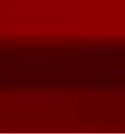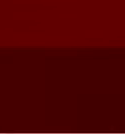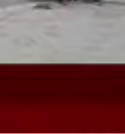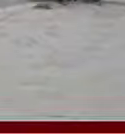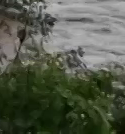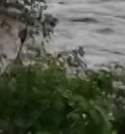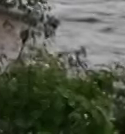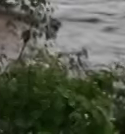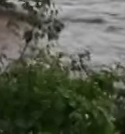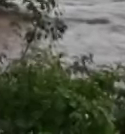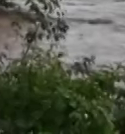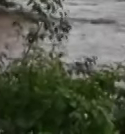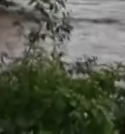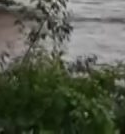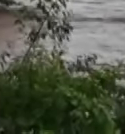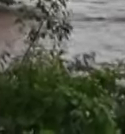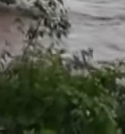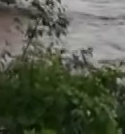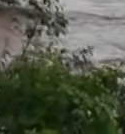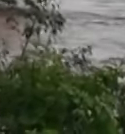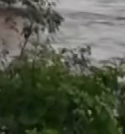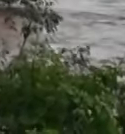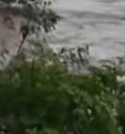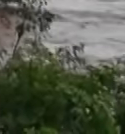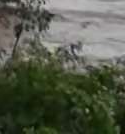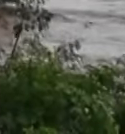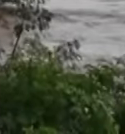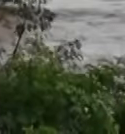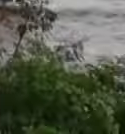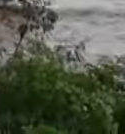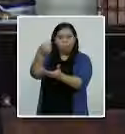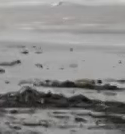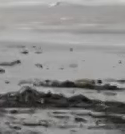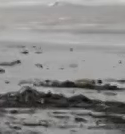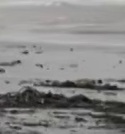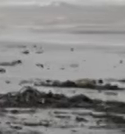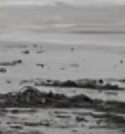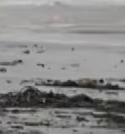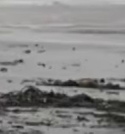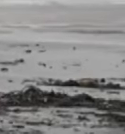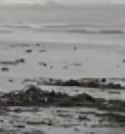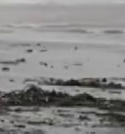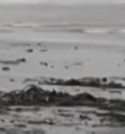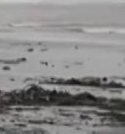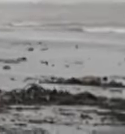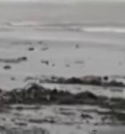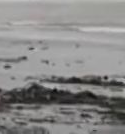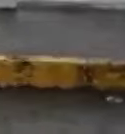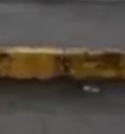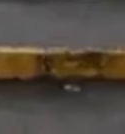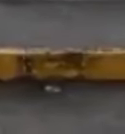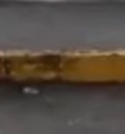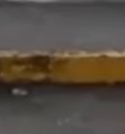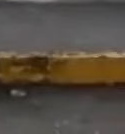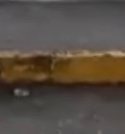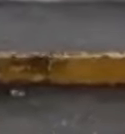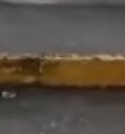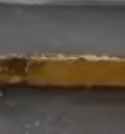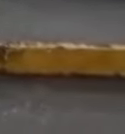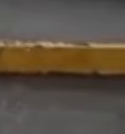producción, procesamiento, comercialización de alimentos. La estrategia para la rehabilitación de los daños ocasionados por ETA